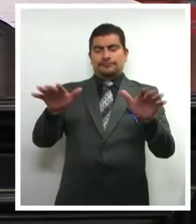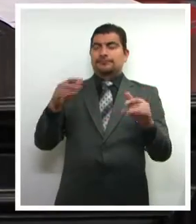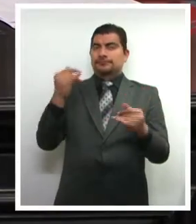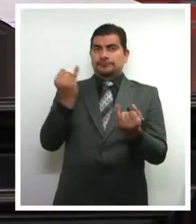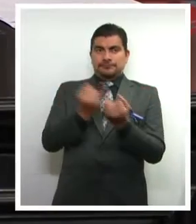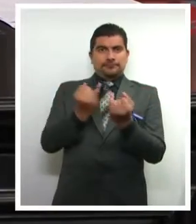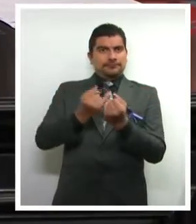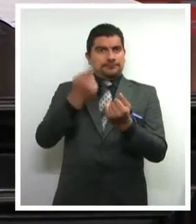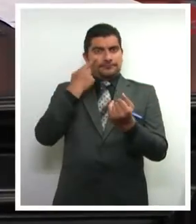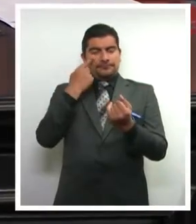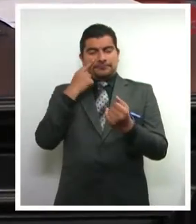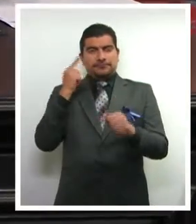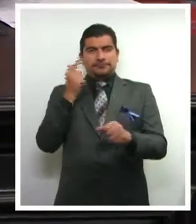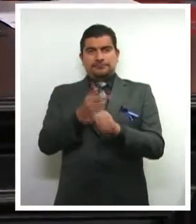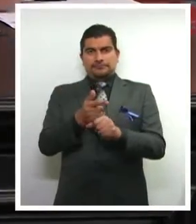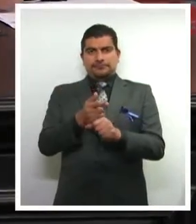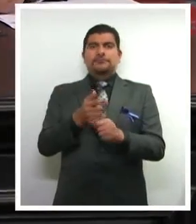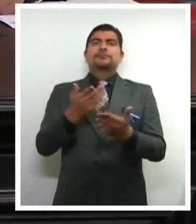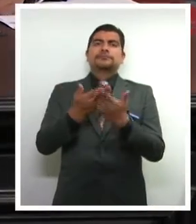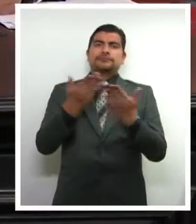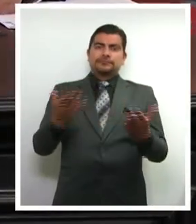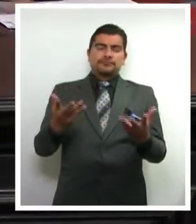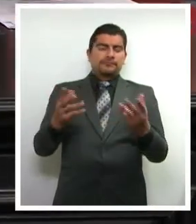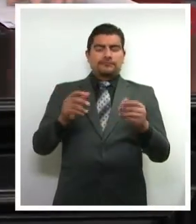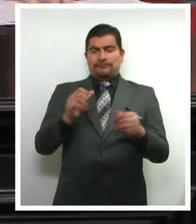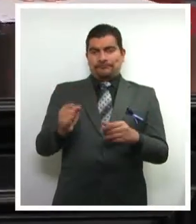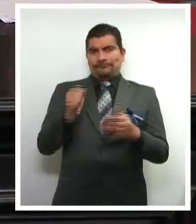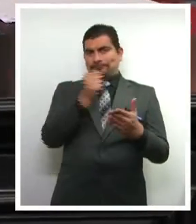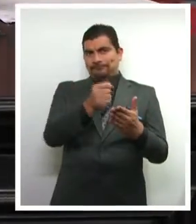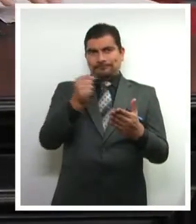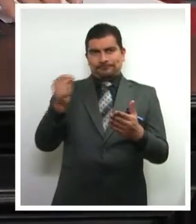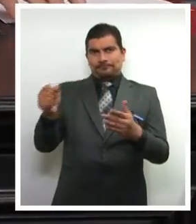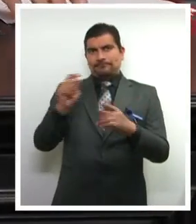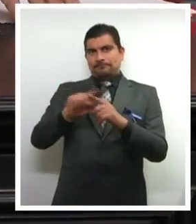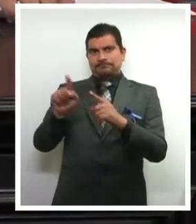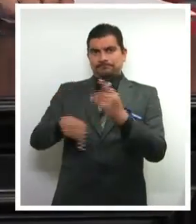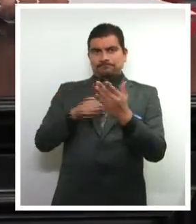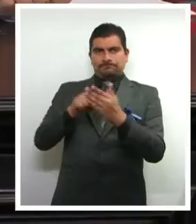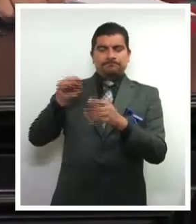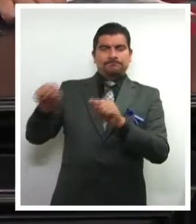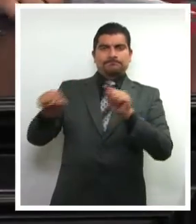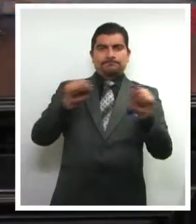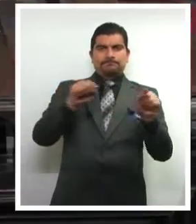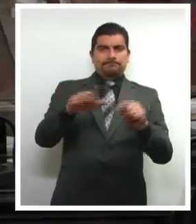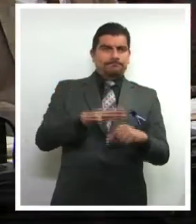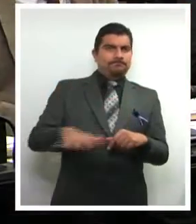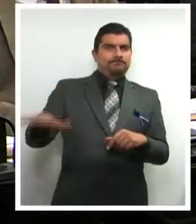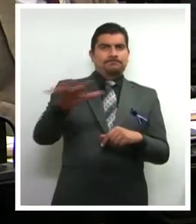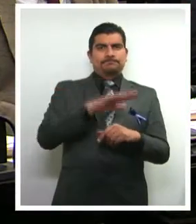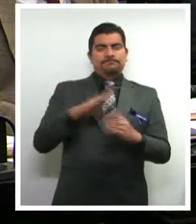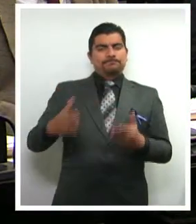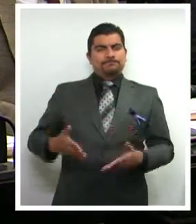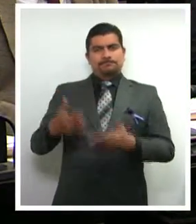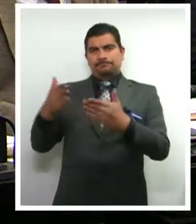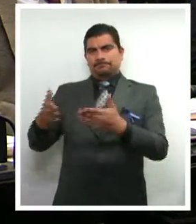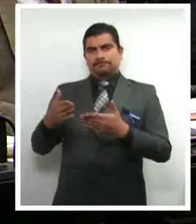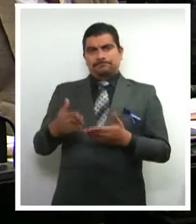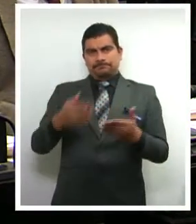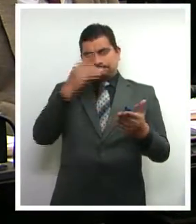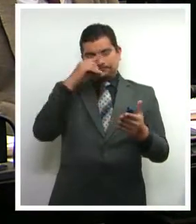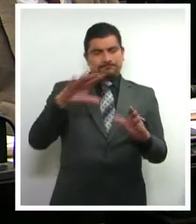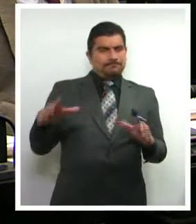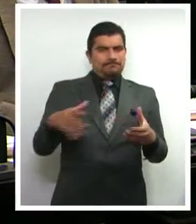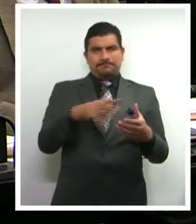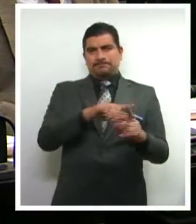dado cuenta, ya se han asignado los espacios que serán disponibles para las comisiones